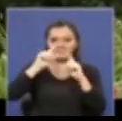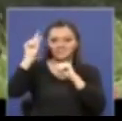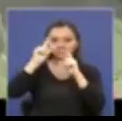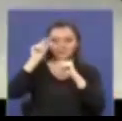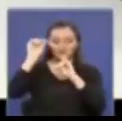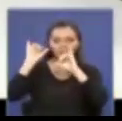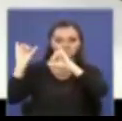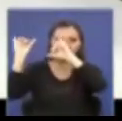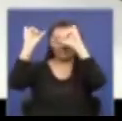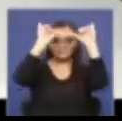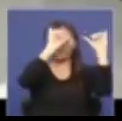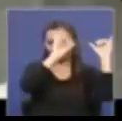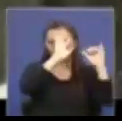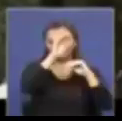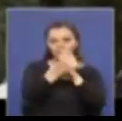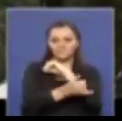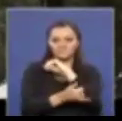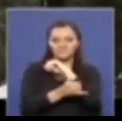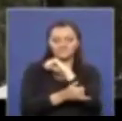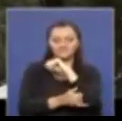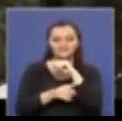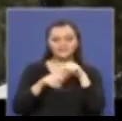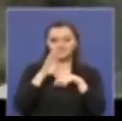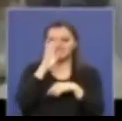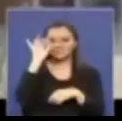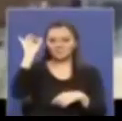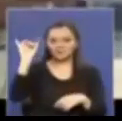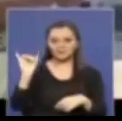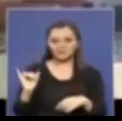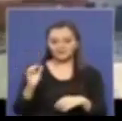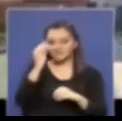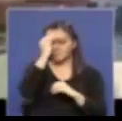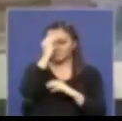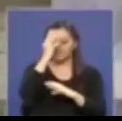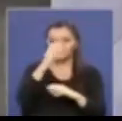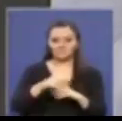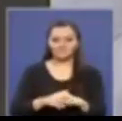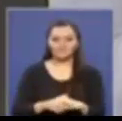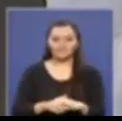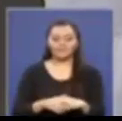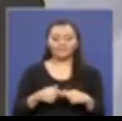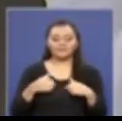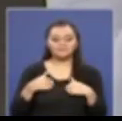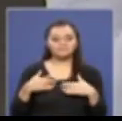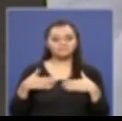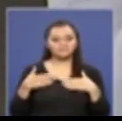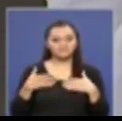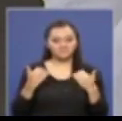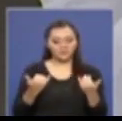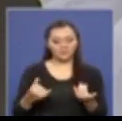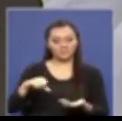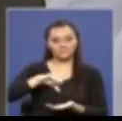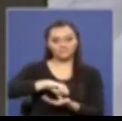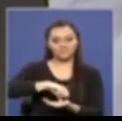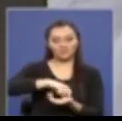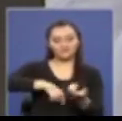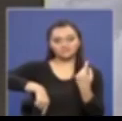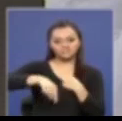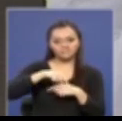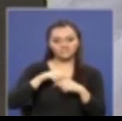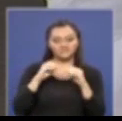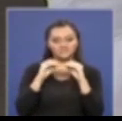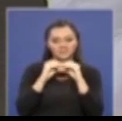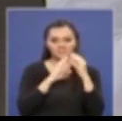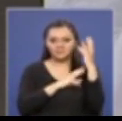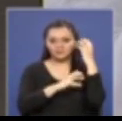de compatriotas que cada sábado nos acompañan en esta rendición de cuentas. Nos alegra volver a esta ciudad llena de historia